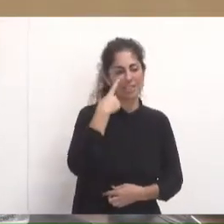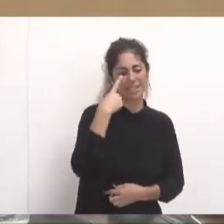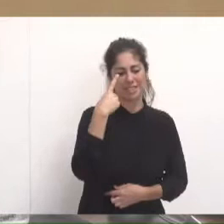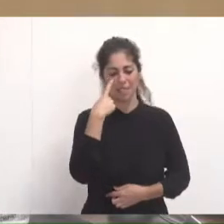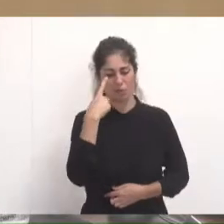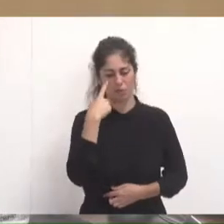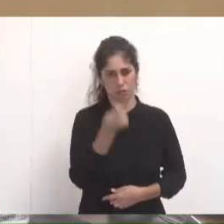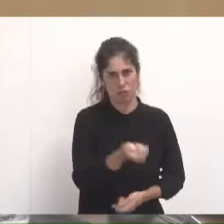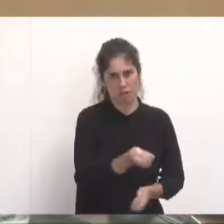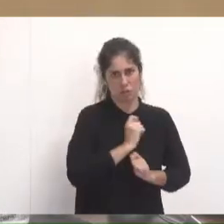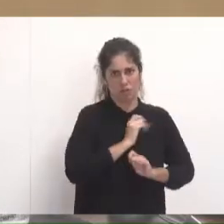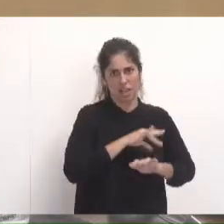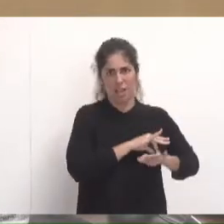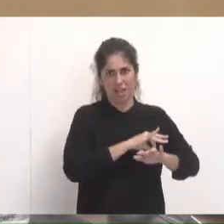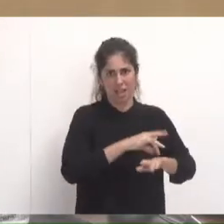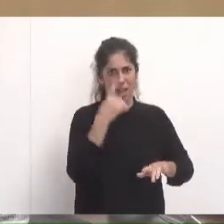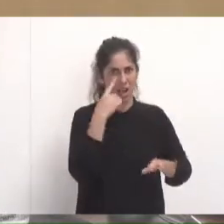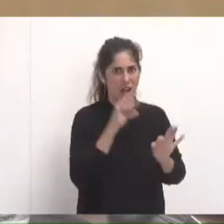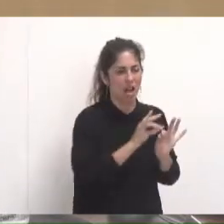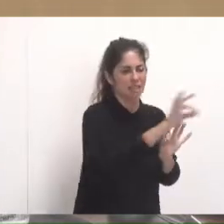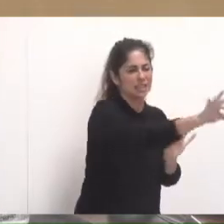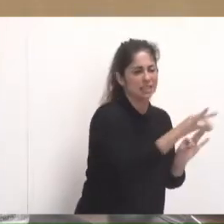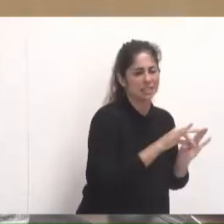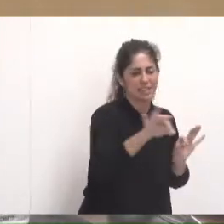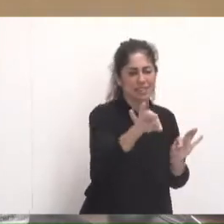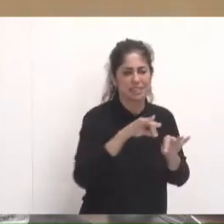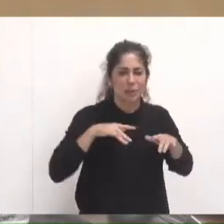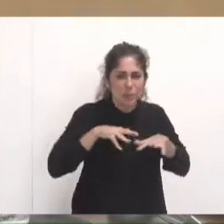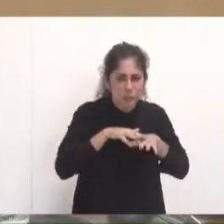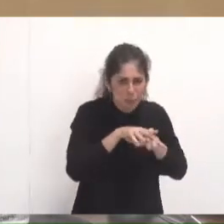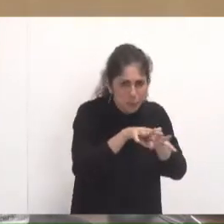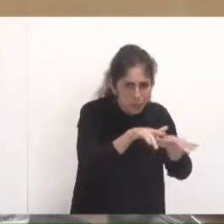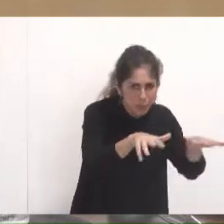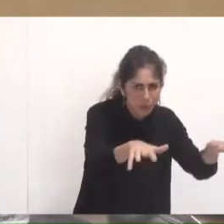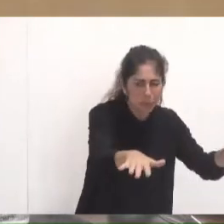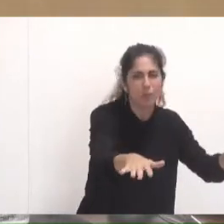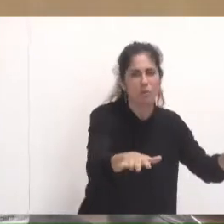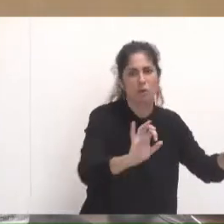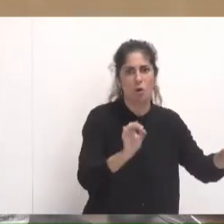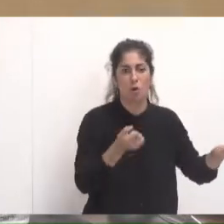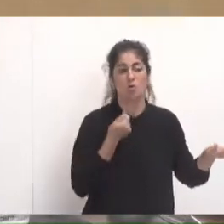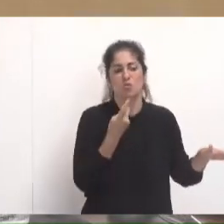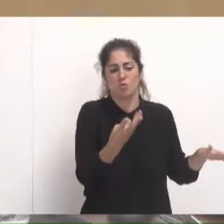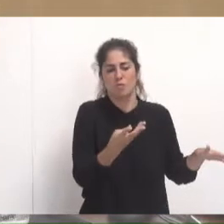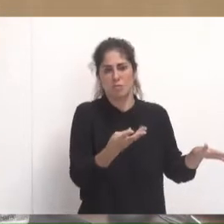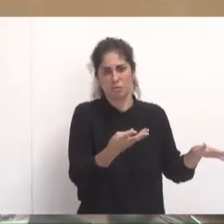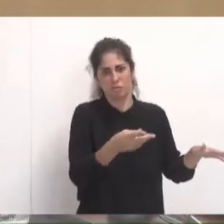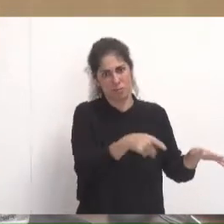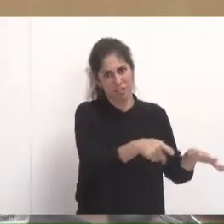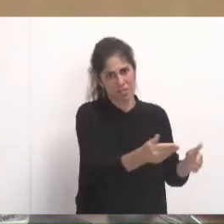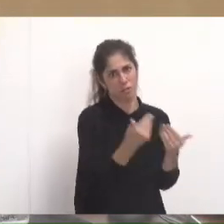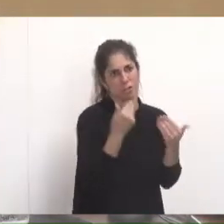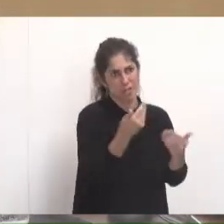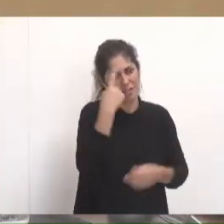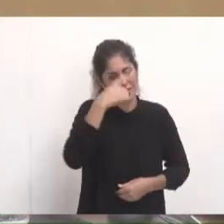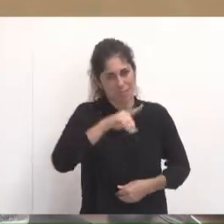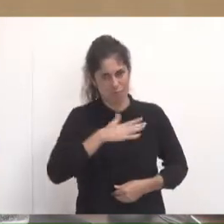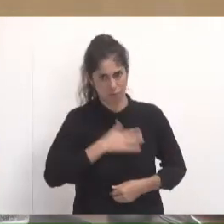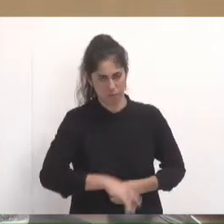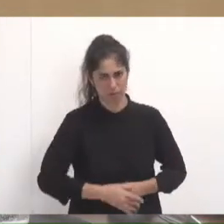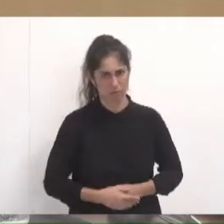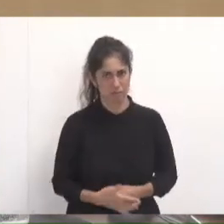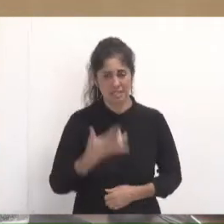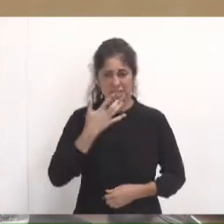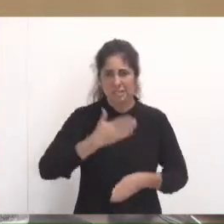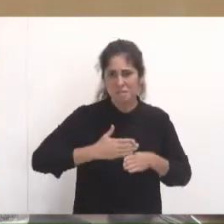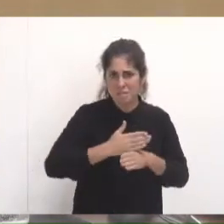definirnos cuál es la extensión, dónde ha llegado y la posible densidad de esas termitas. Y después, si no tiene madera seca, si no